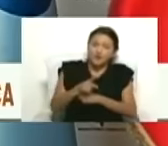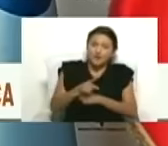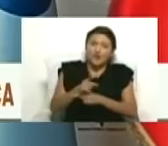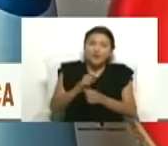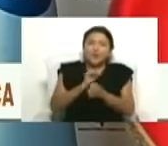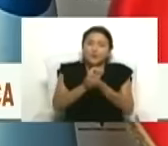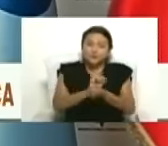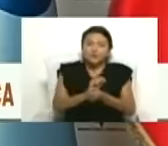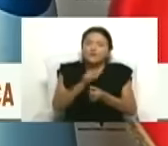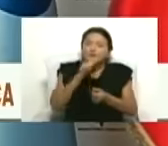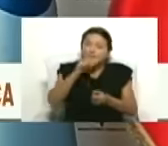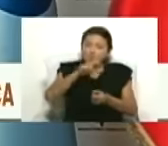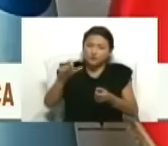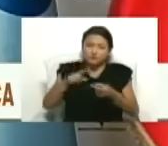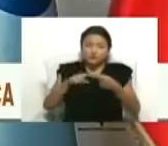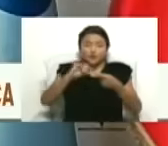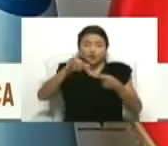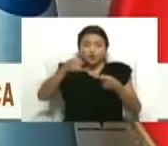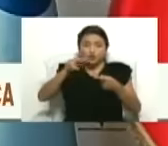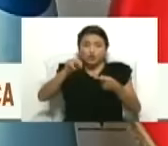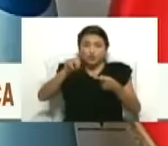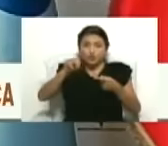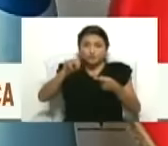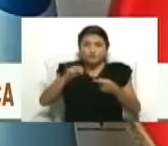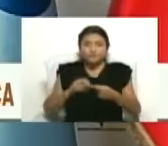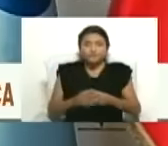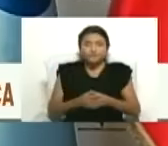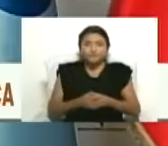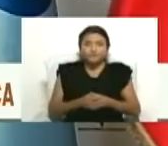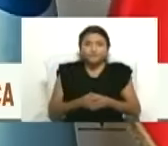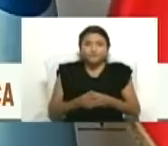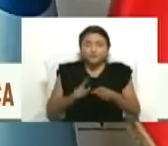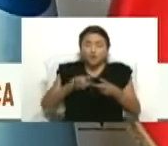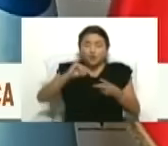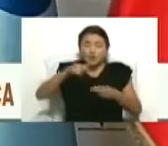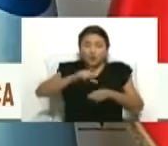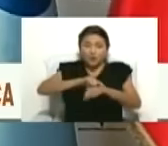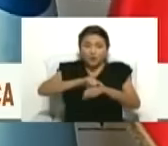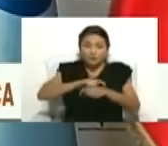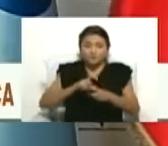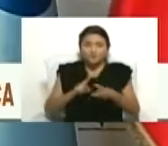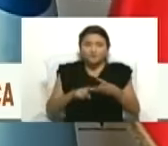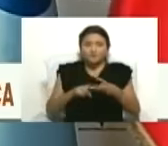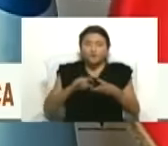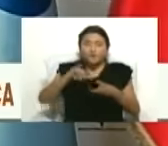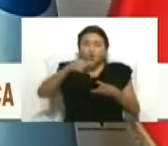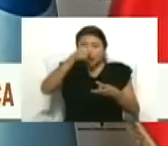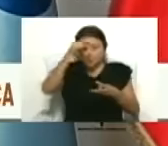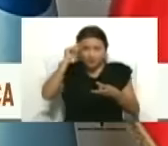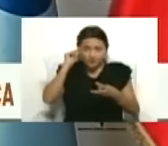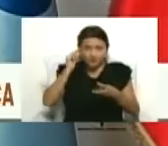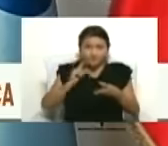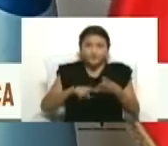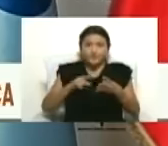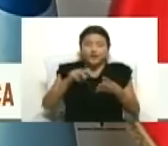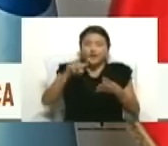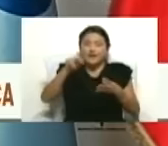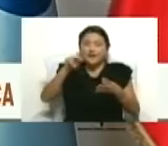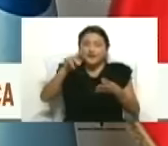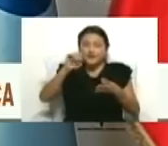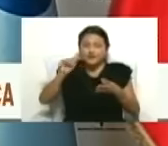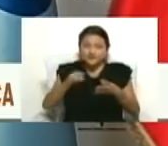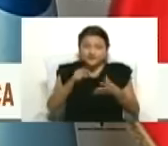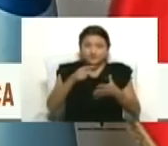recaen contra John Goycochea, Juan Guaidó, Julio Borges, Andrés